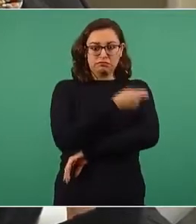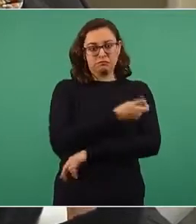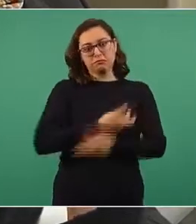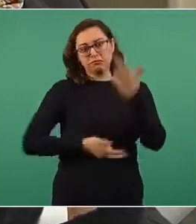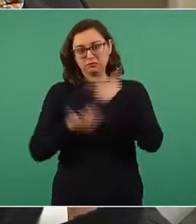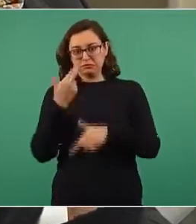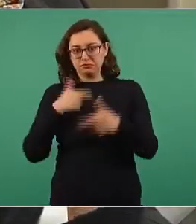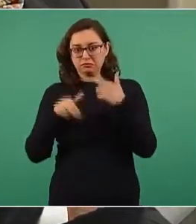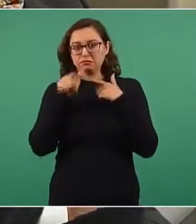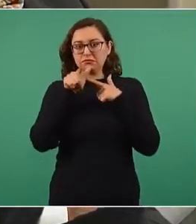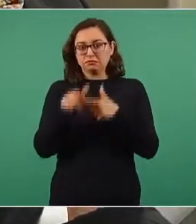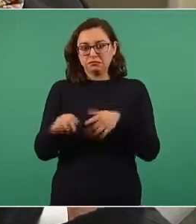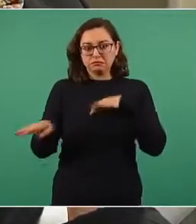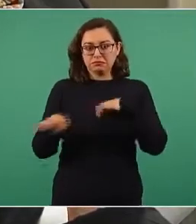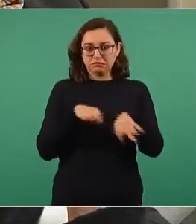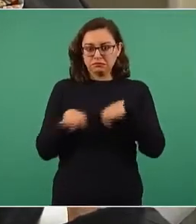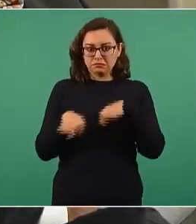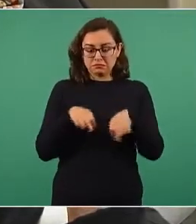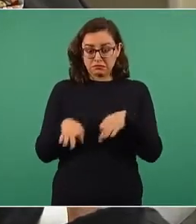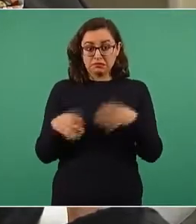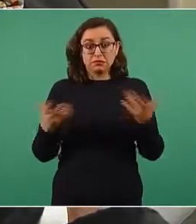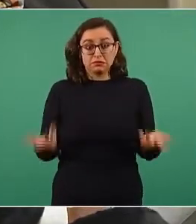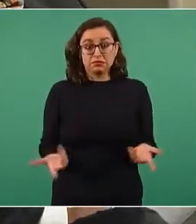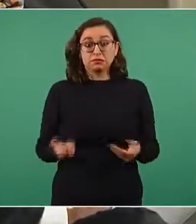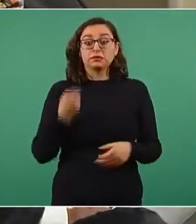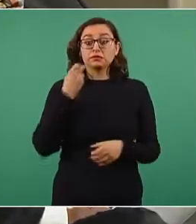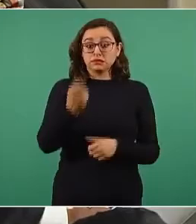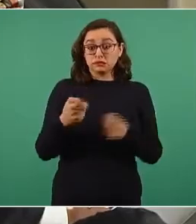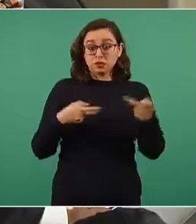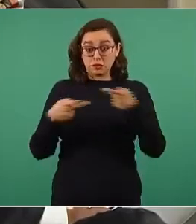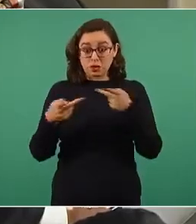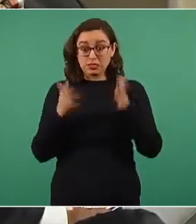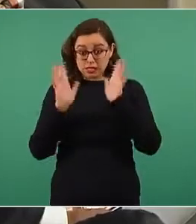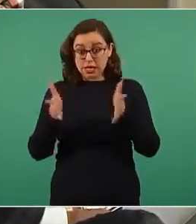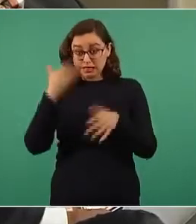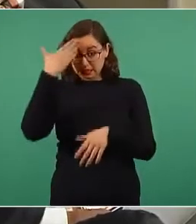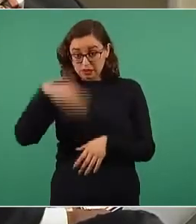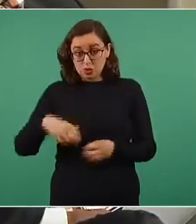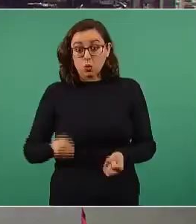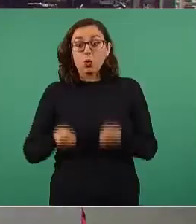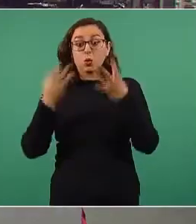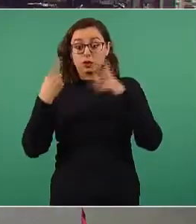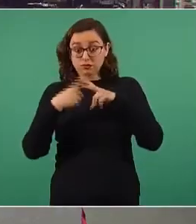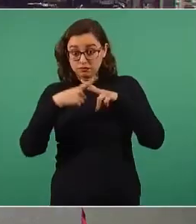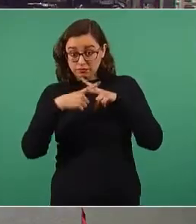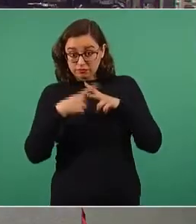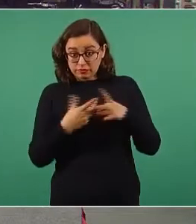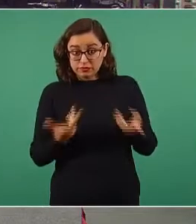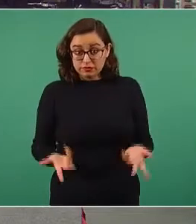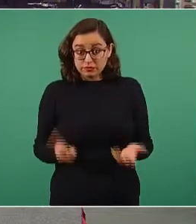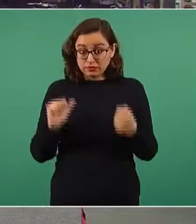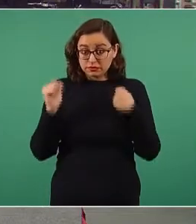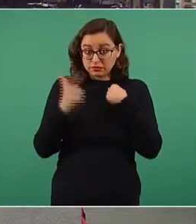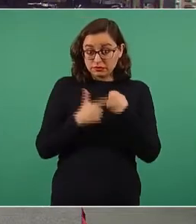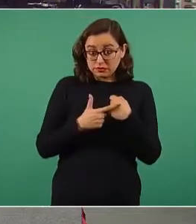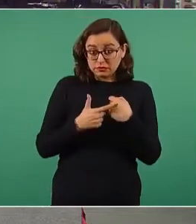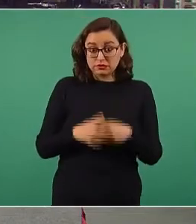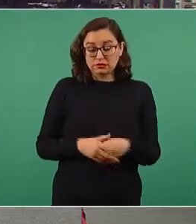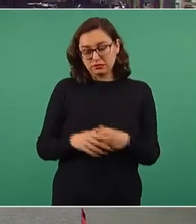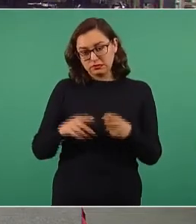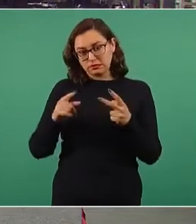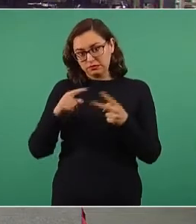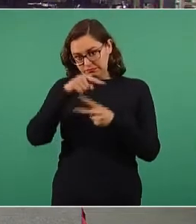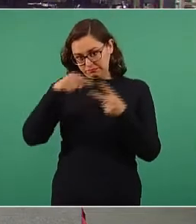los regresan. Entonces, saber si esto se está contemplando para el plan que se tiene, ¿no? Y saber si esto ha afectado de alguna manera. Y me quedaría una segunda